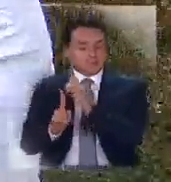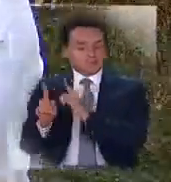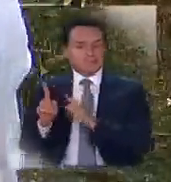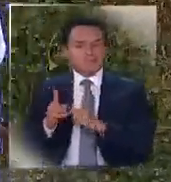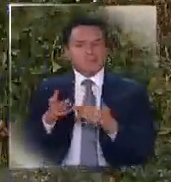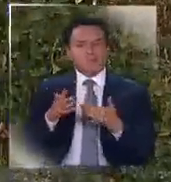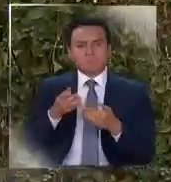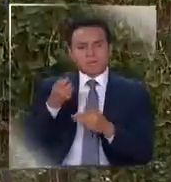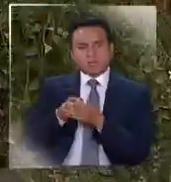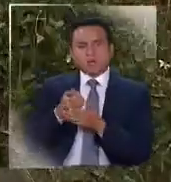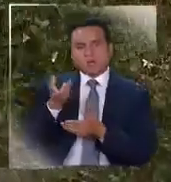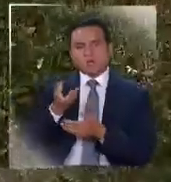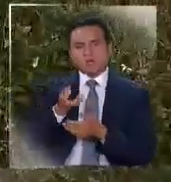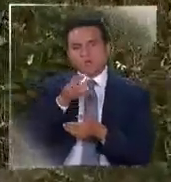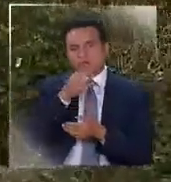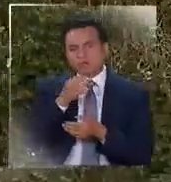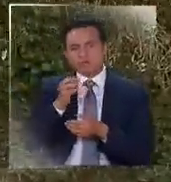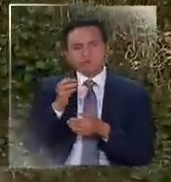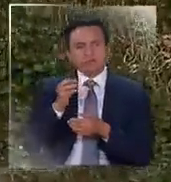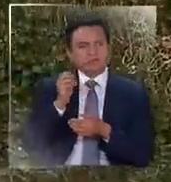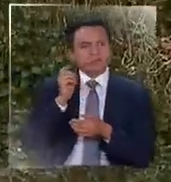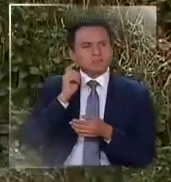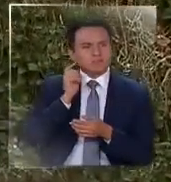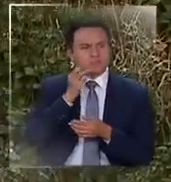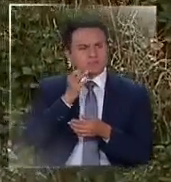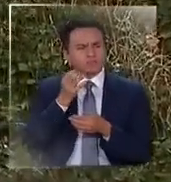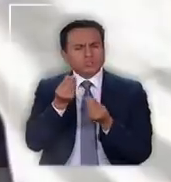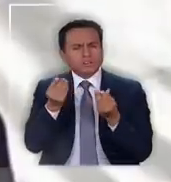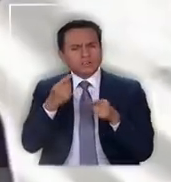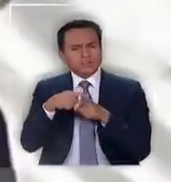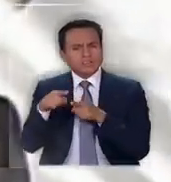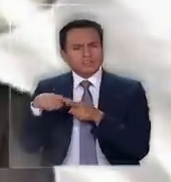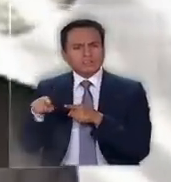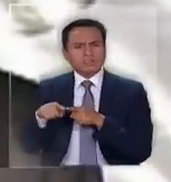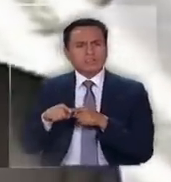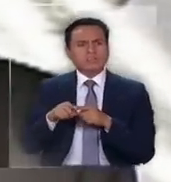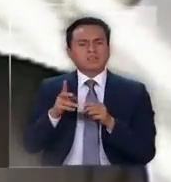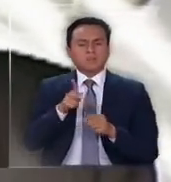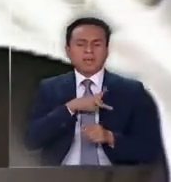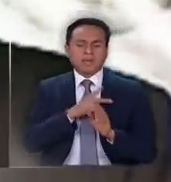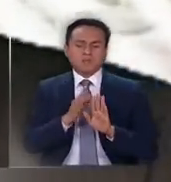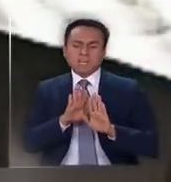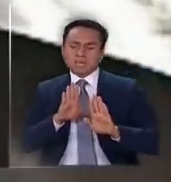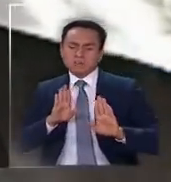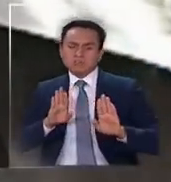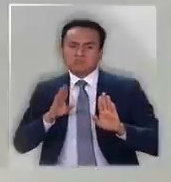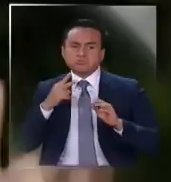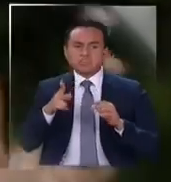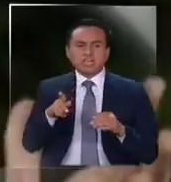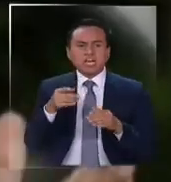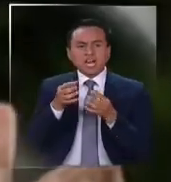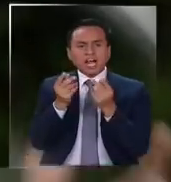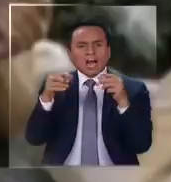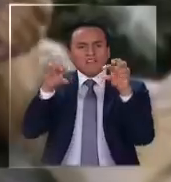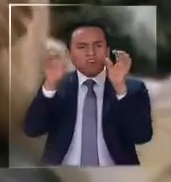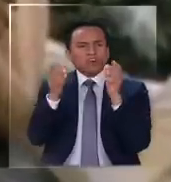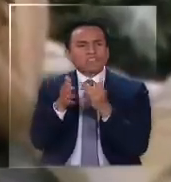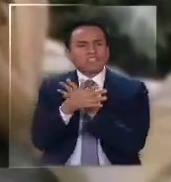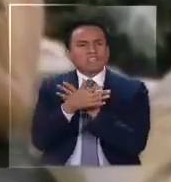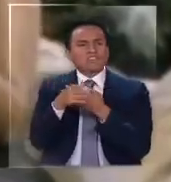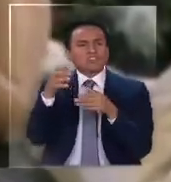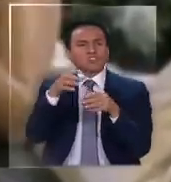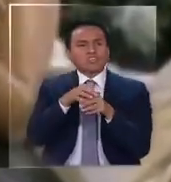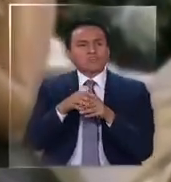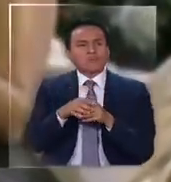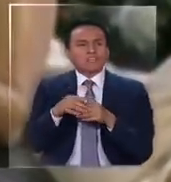que pegarle un weón, si lo pongo el aletazo, no estoy... ¿Tocado eso? Sí, muchas veces. Lejano los premios, más allá de sus gaviotas... ¡Tócalo, Cristina, tócalo!